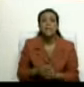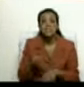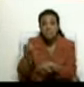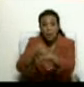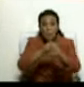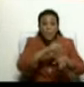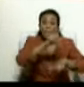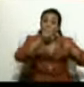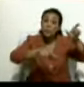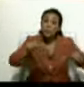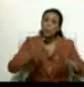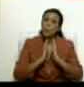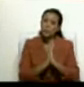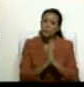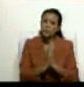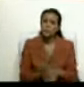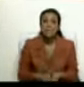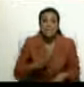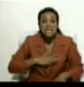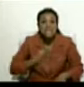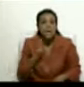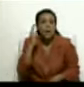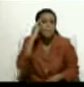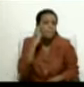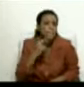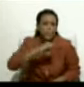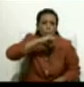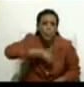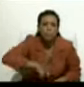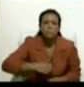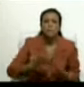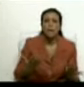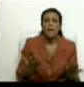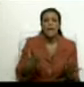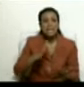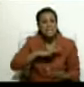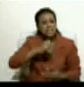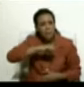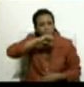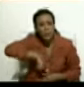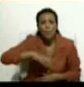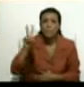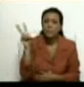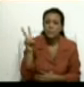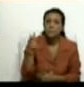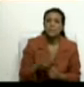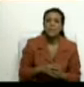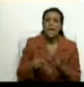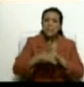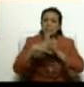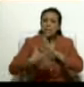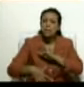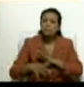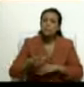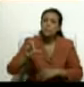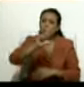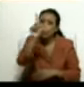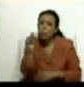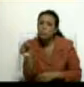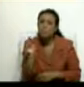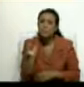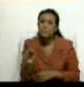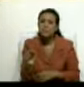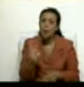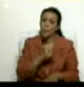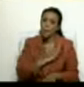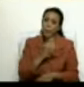es a todos y todas los venezolanos que quieren a Bolívar, que entienden que somos venezolanos, que reclaman su derecho como nación. Y ese territorio es